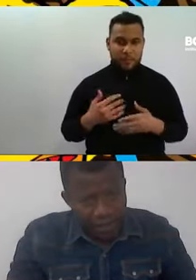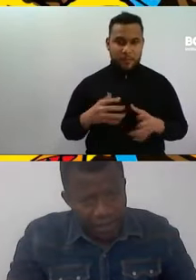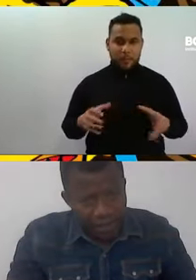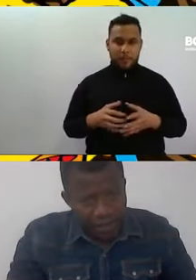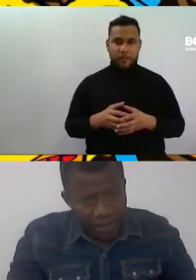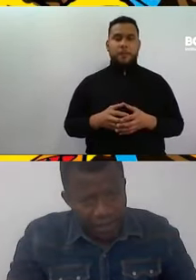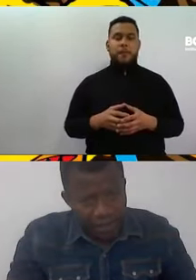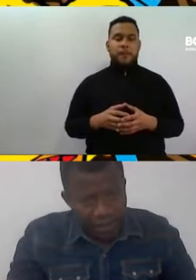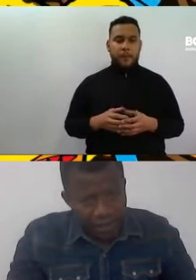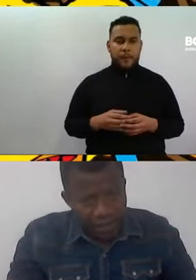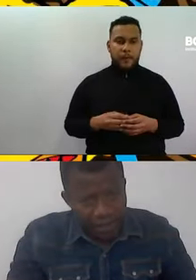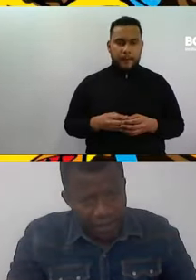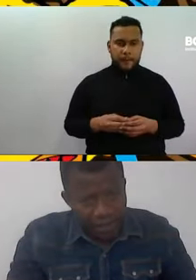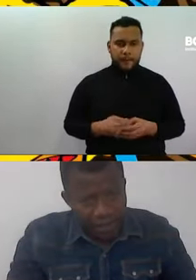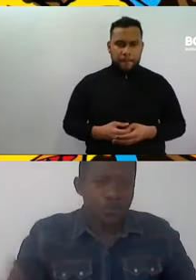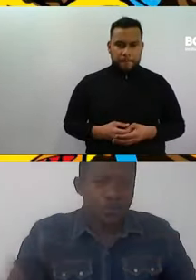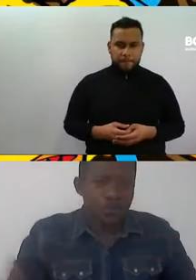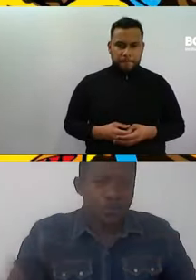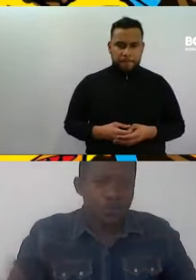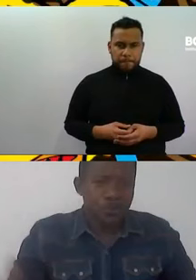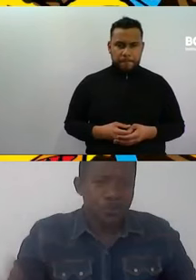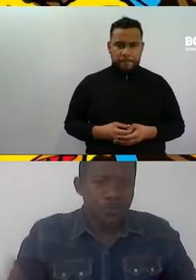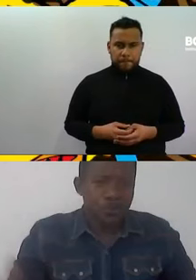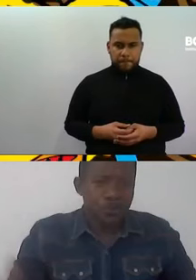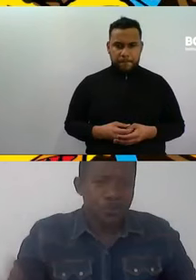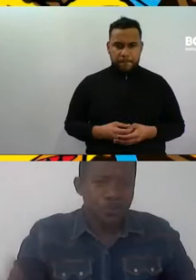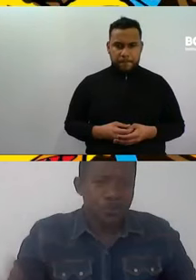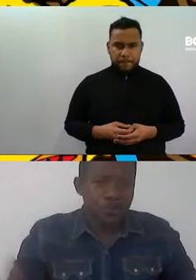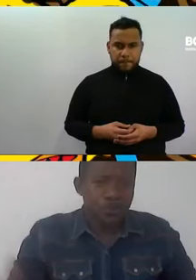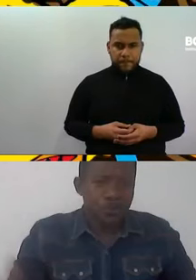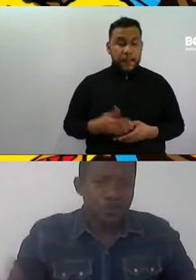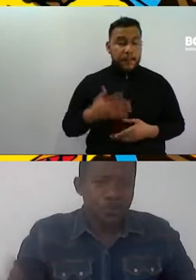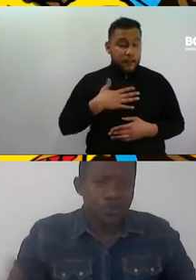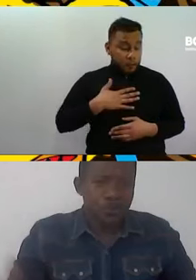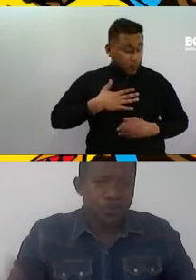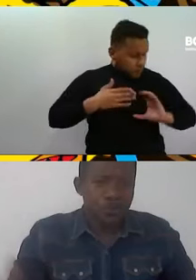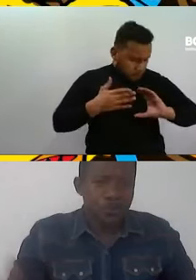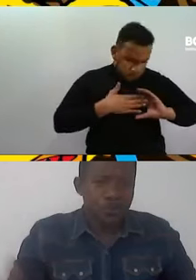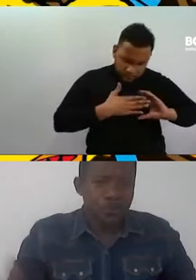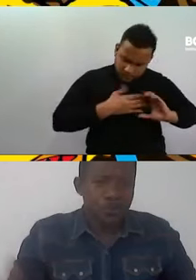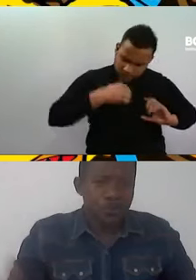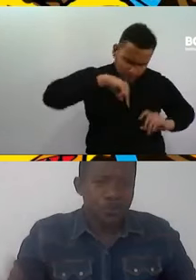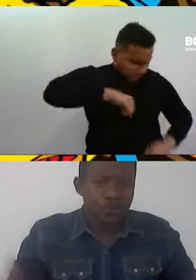caso, muy personalísimo,